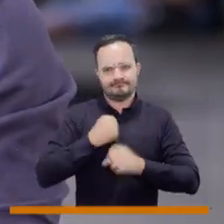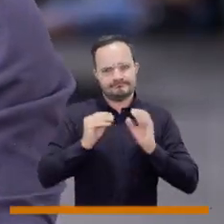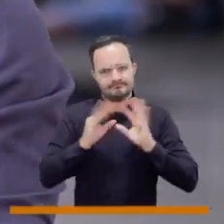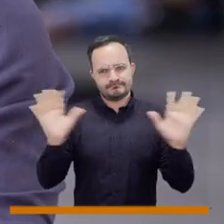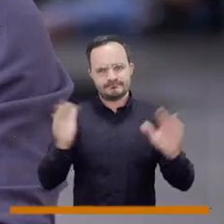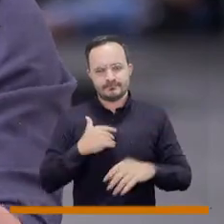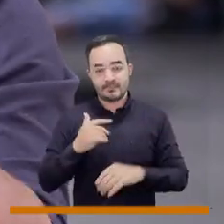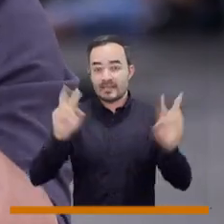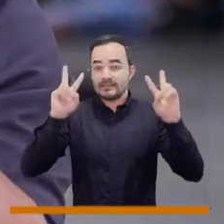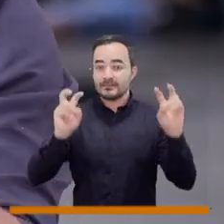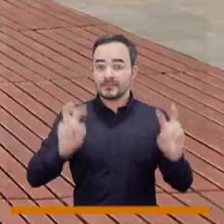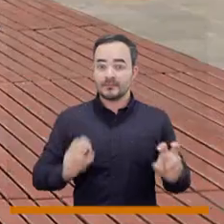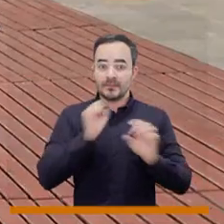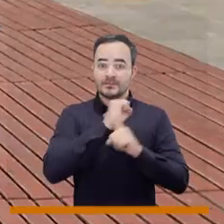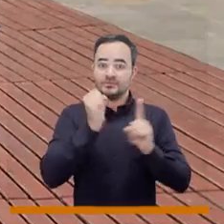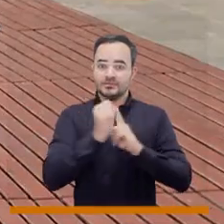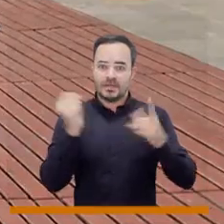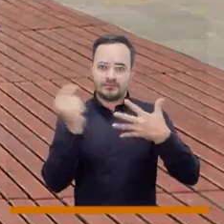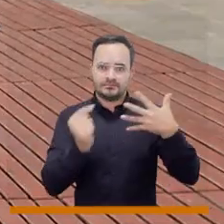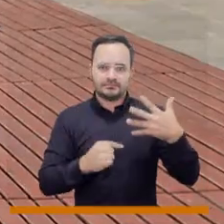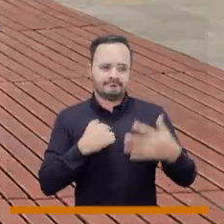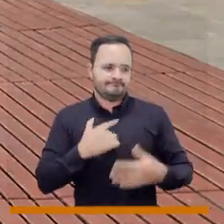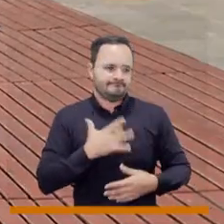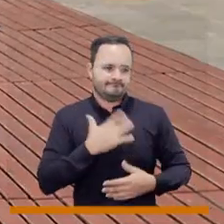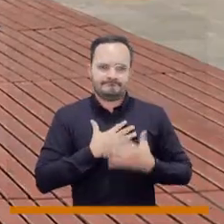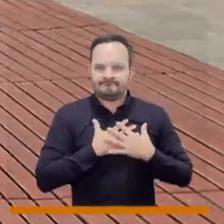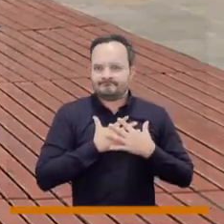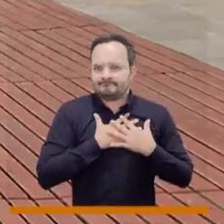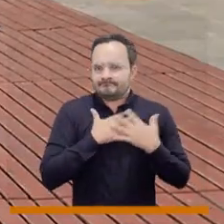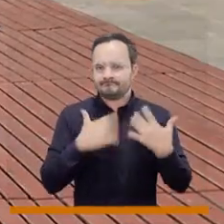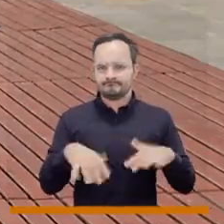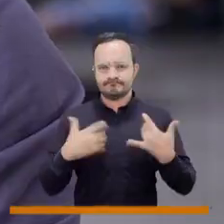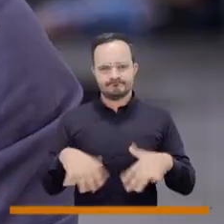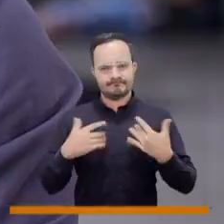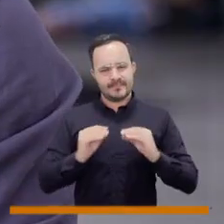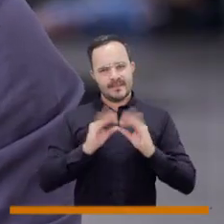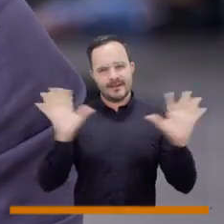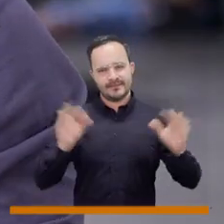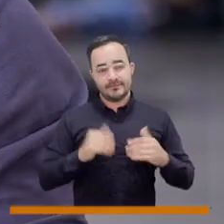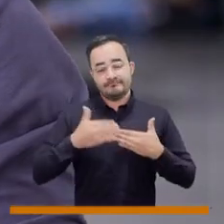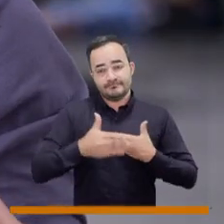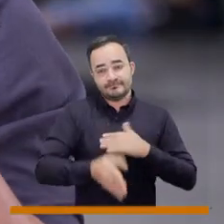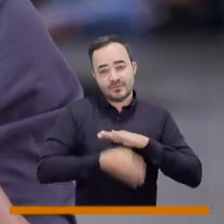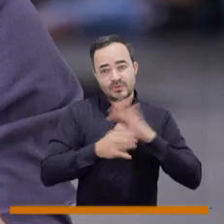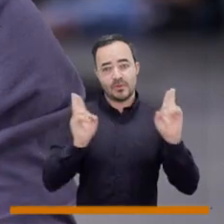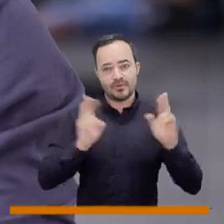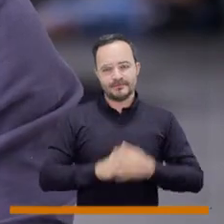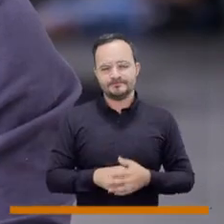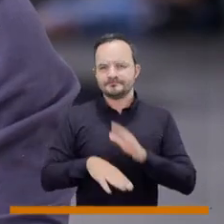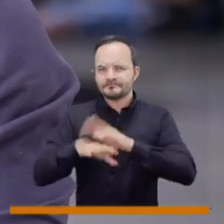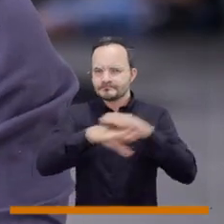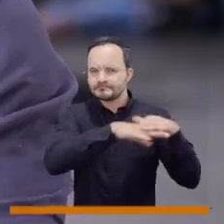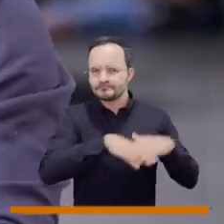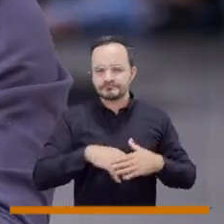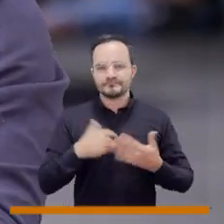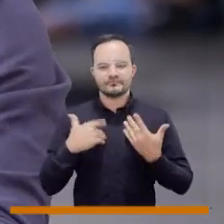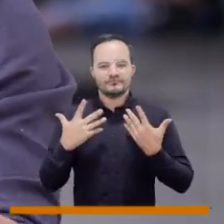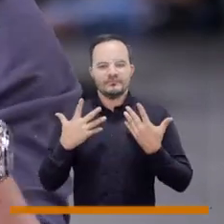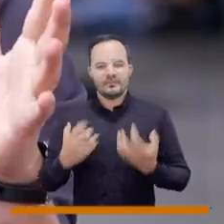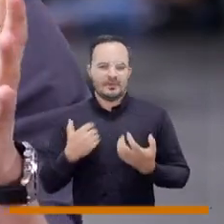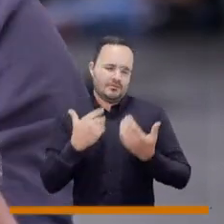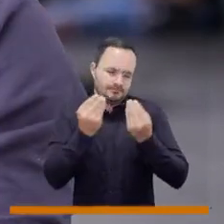trabajando desde los temas sociales que siempre me han apasionado, y quiero contarles que pues